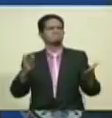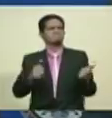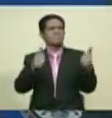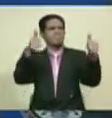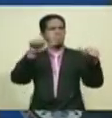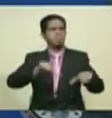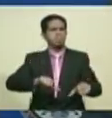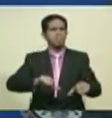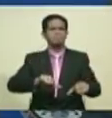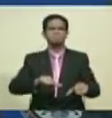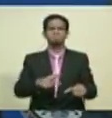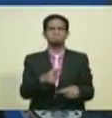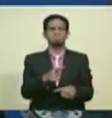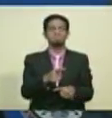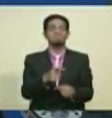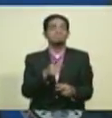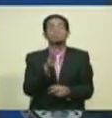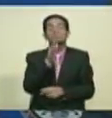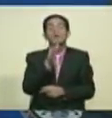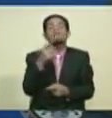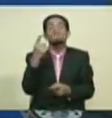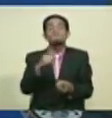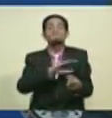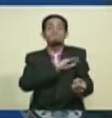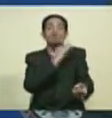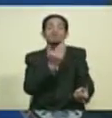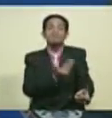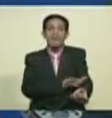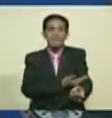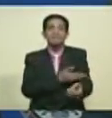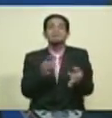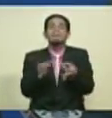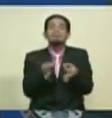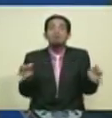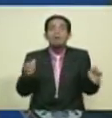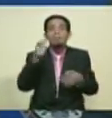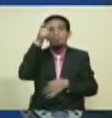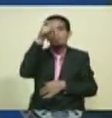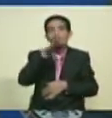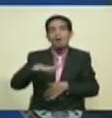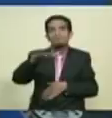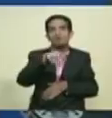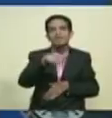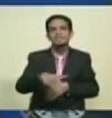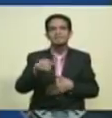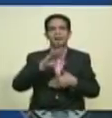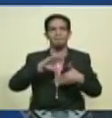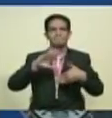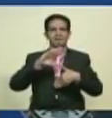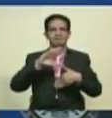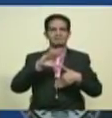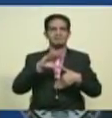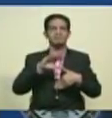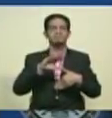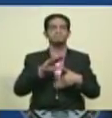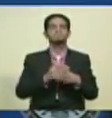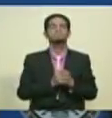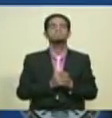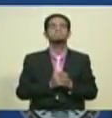de fortaleza moral de los pueblos de nuestra América. Y precisamente aquí utilizaron, y lo decíamos